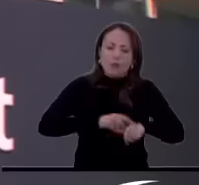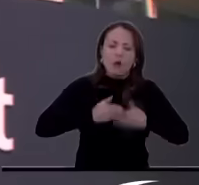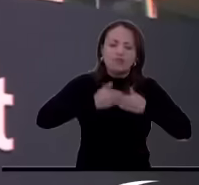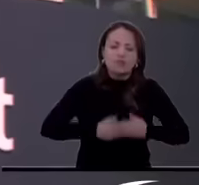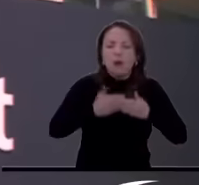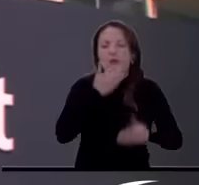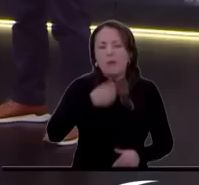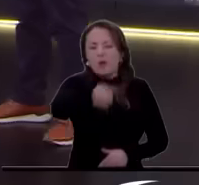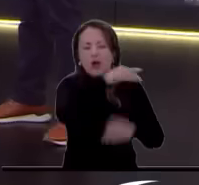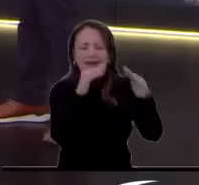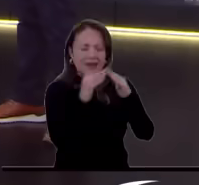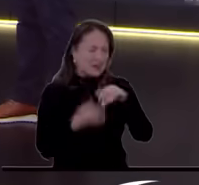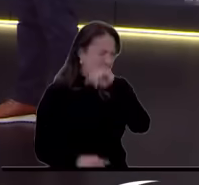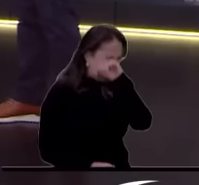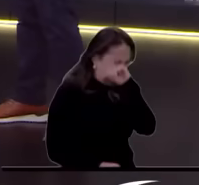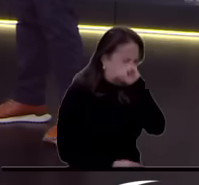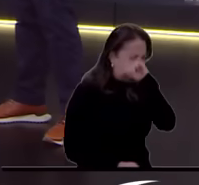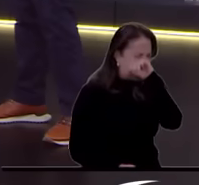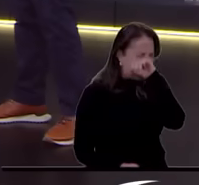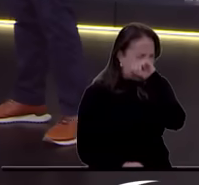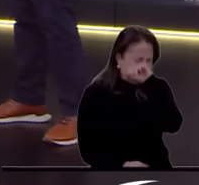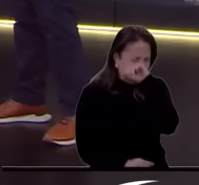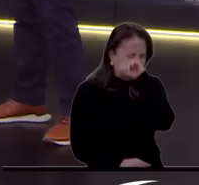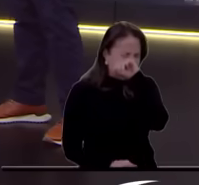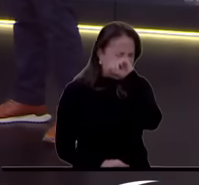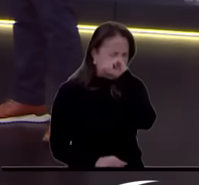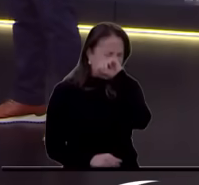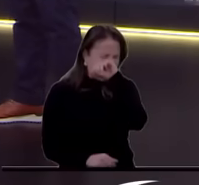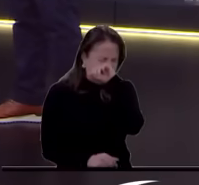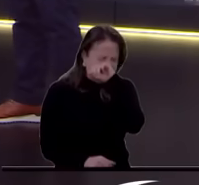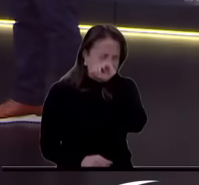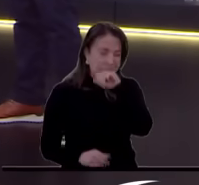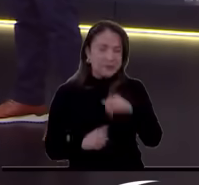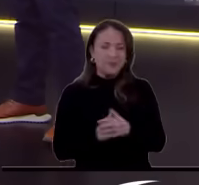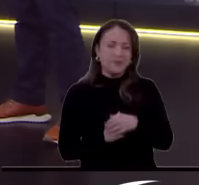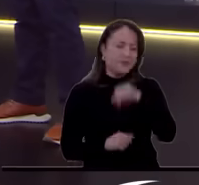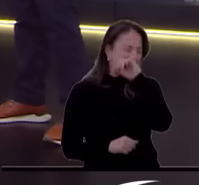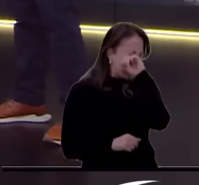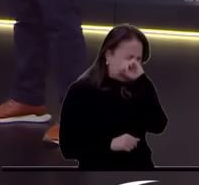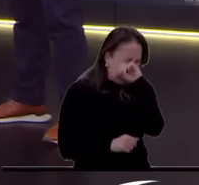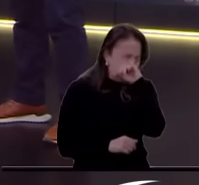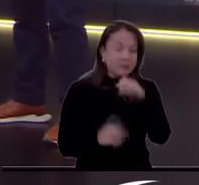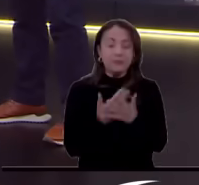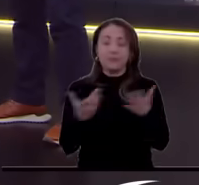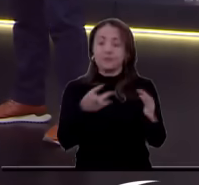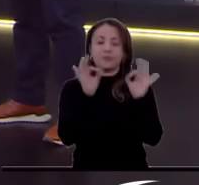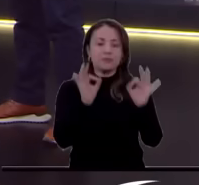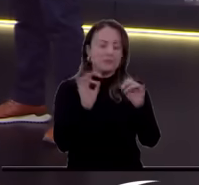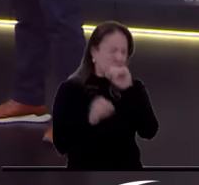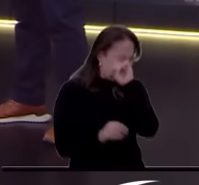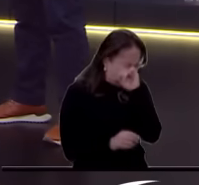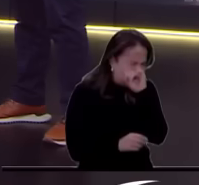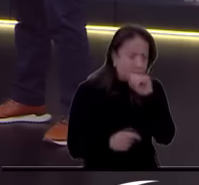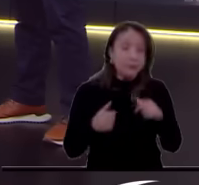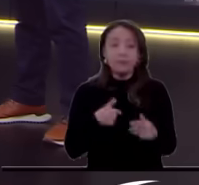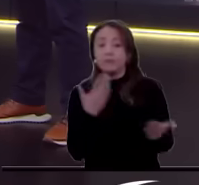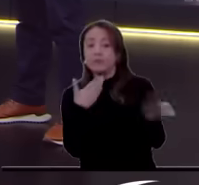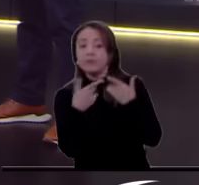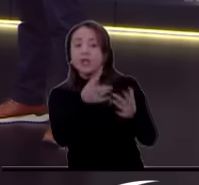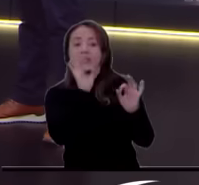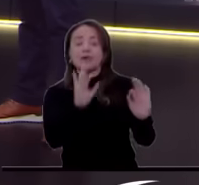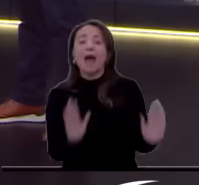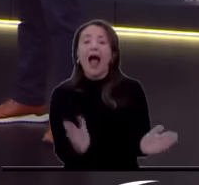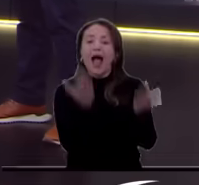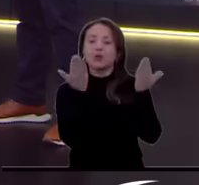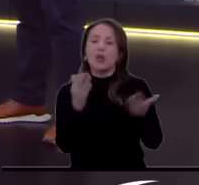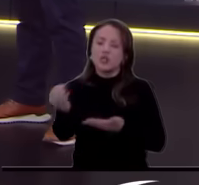casa por ejemplo bueno Lamentablemente Esto es algo que no se habría podido evitar si usted tenía su computador prendido constantemente nosotros confiamos en las actualizaciones que